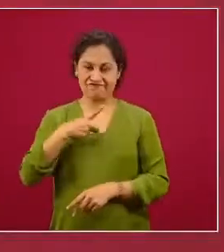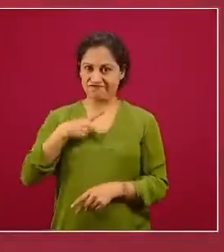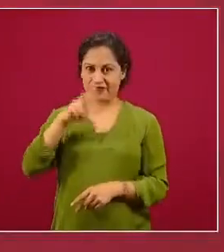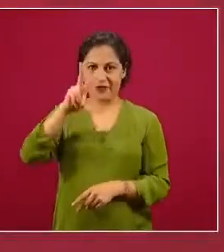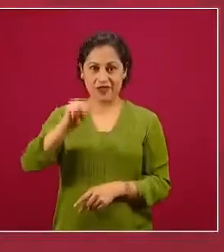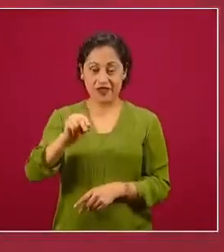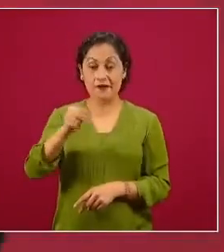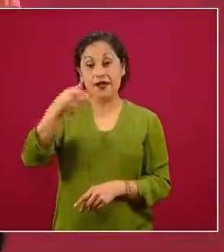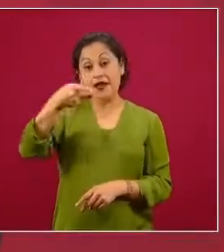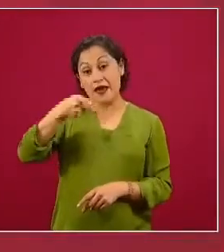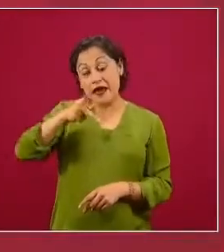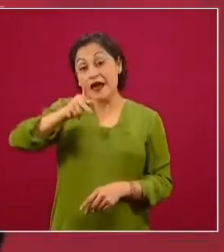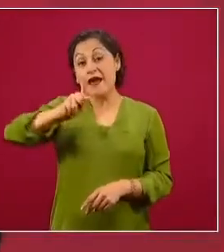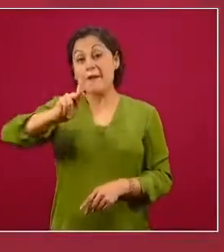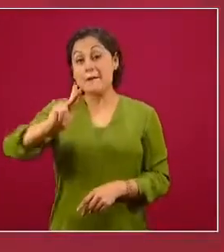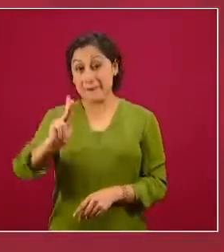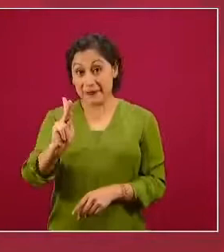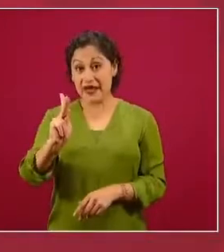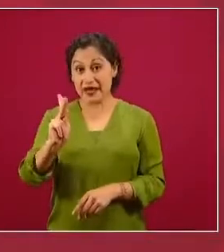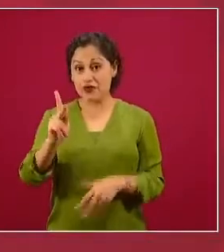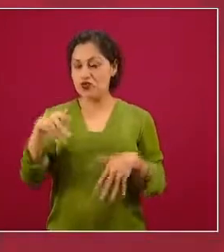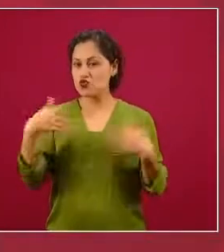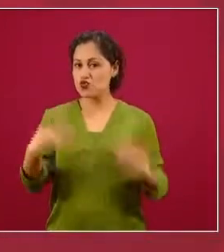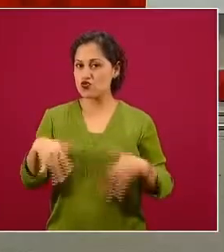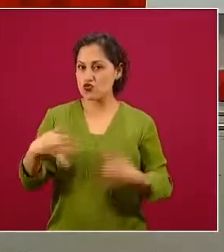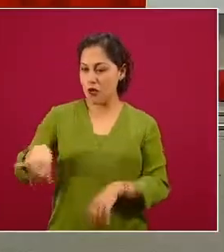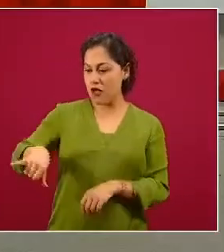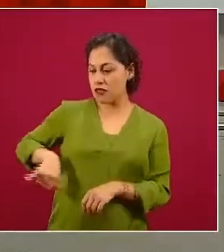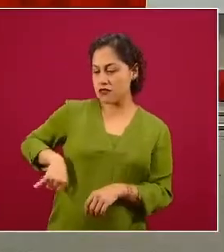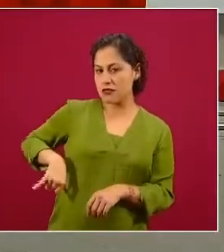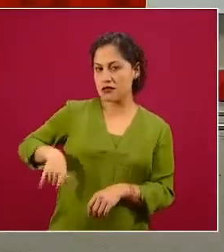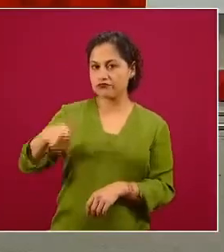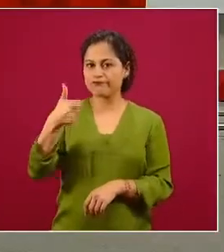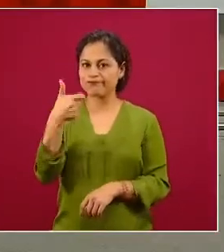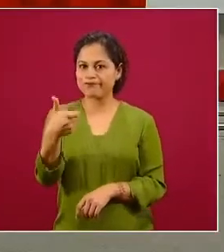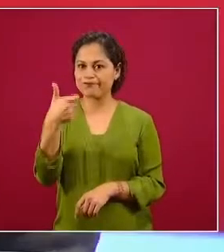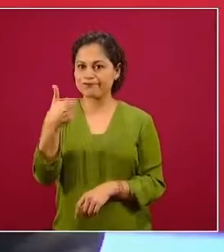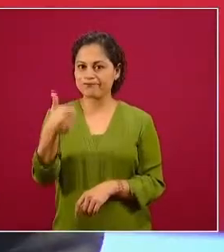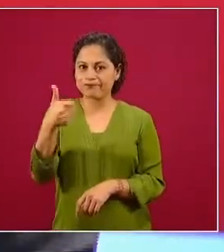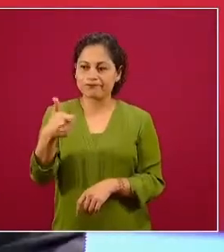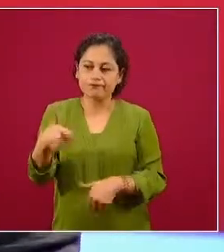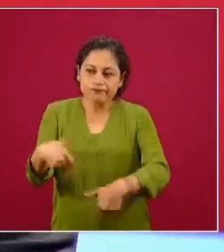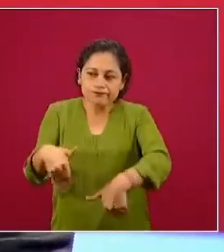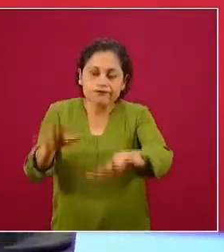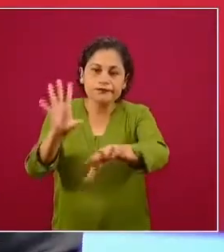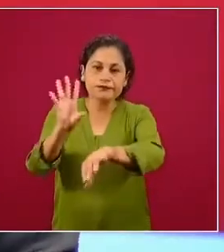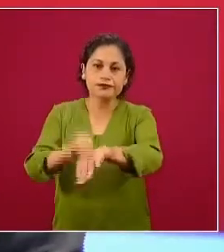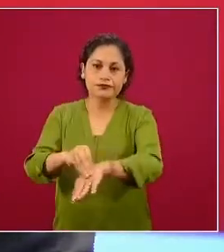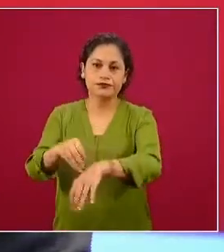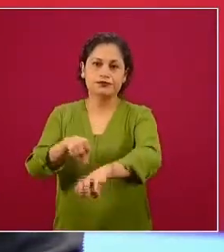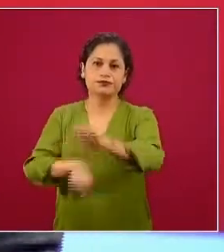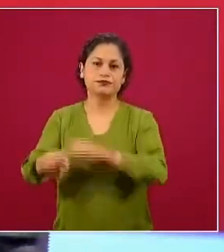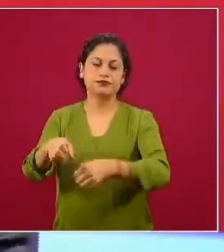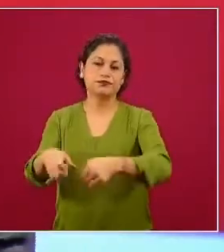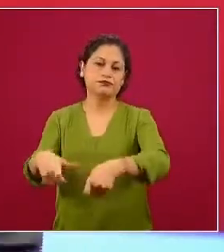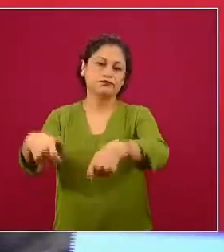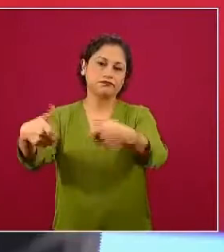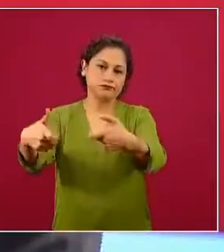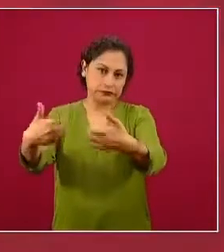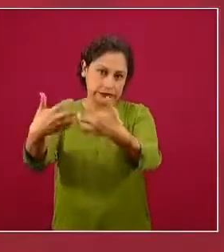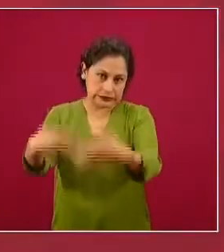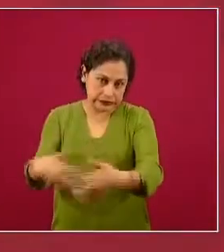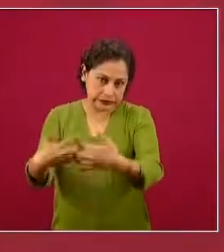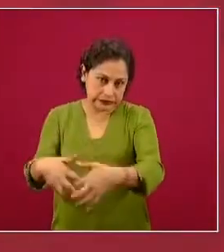económicos poderosísimos que mantienen en el mundo entero la producción, la comercialización y la innovación tecnológica. Hoy